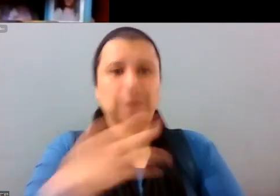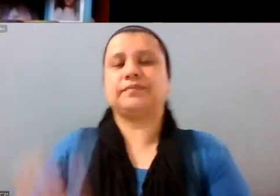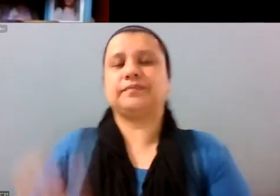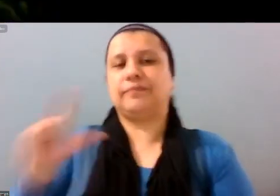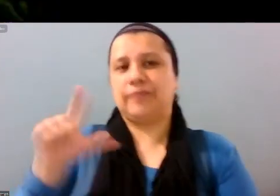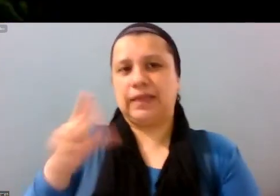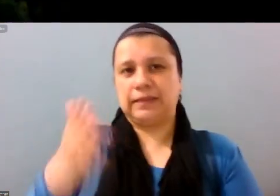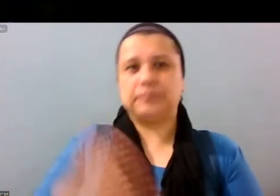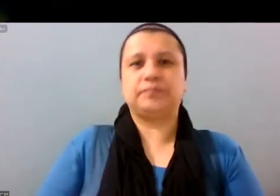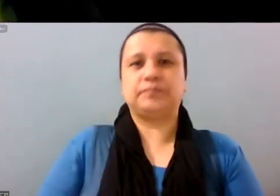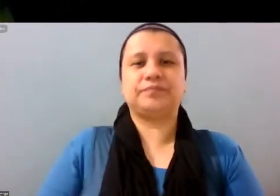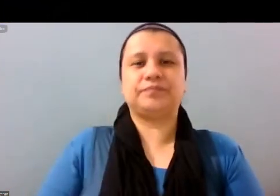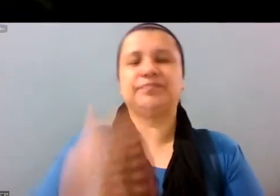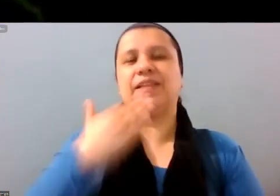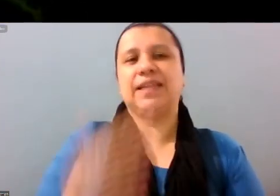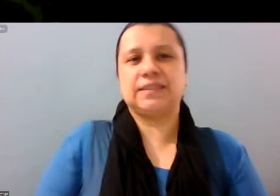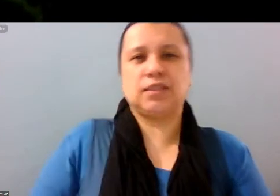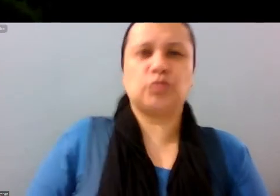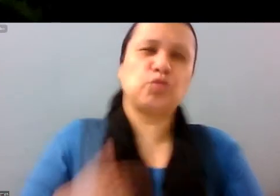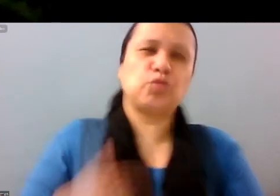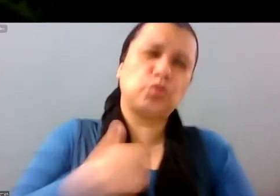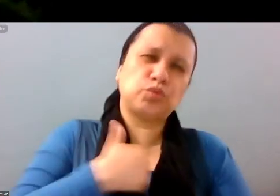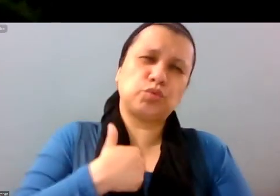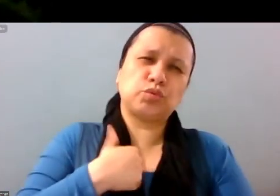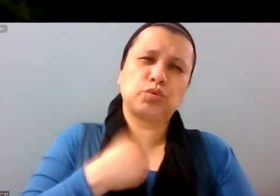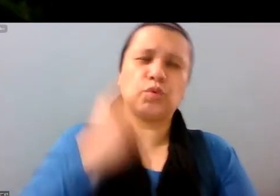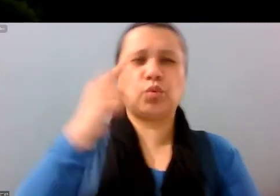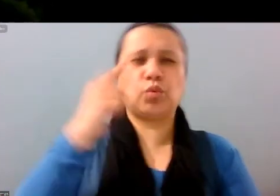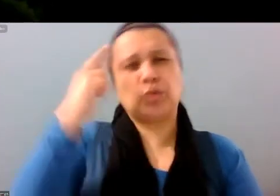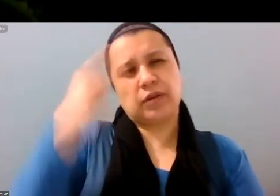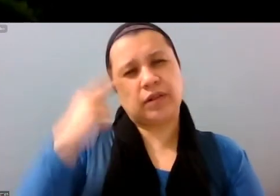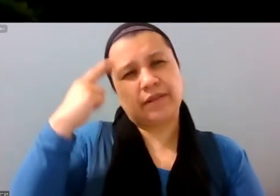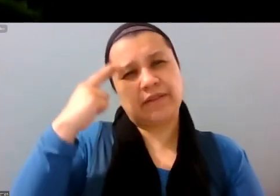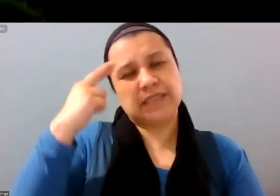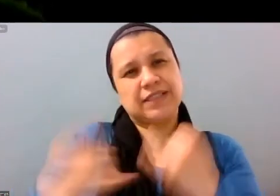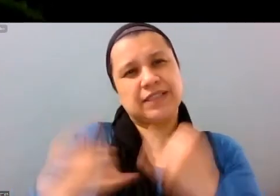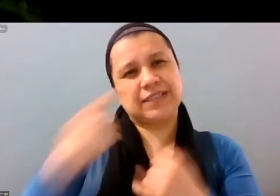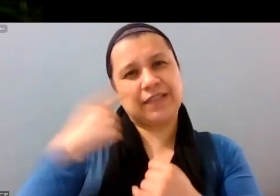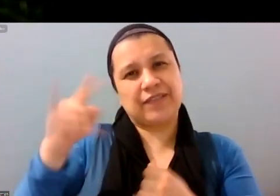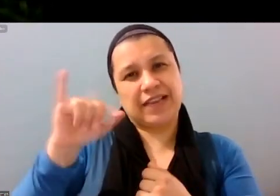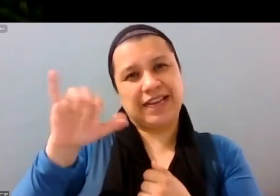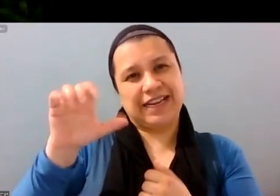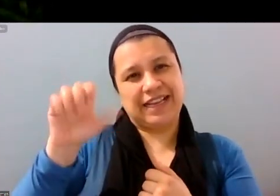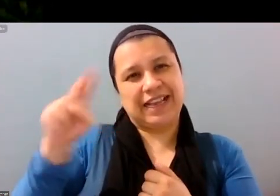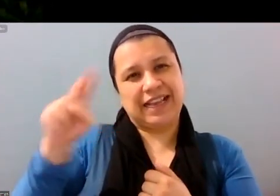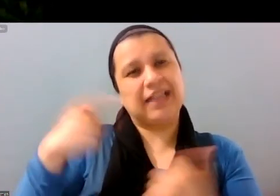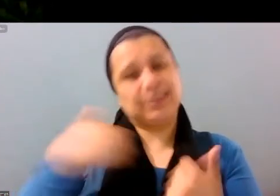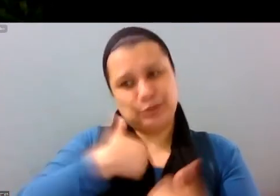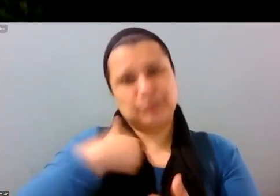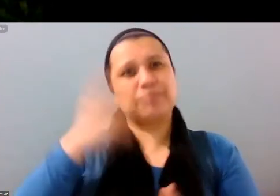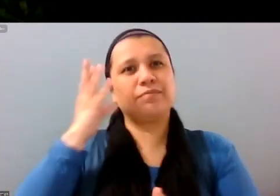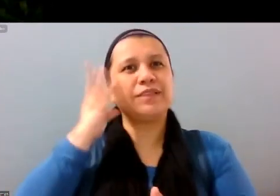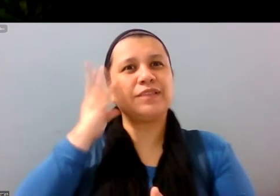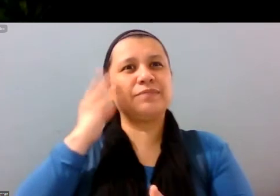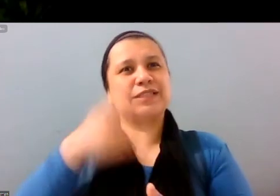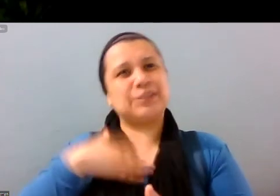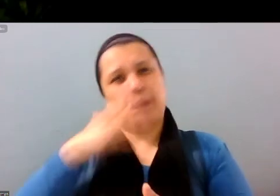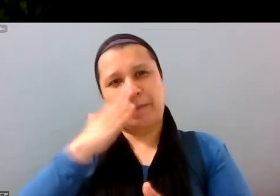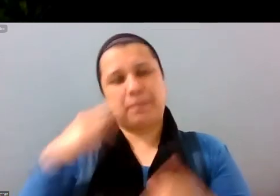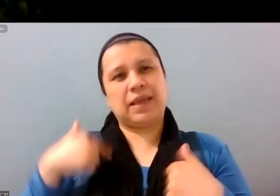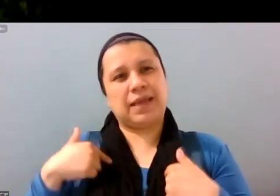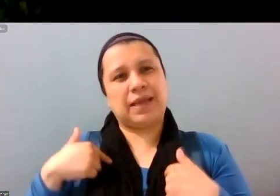gracias yo me quedo con una reflexión final cuando ya doña Iliana y mi propia experiencia como mamá y es que creo que